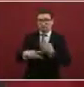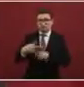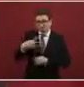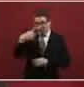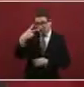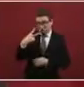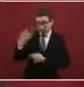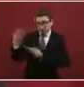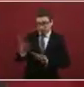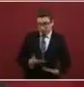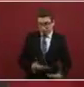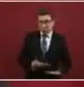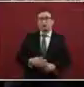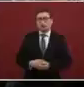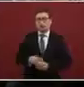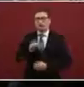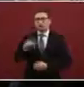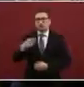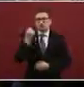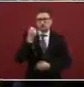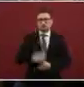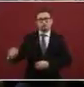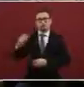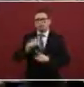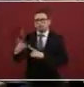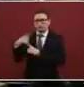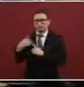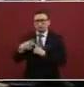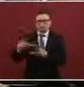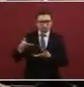su capacidad y esfuerzo al desarrollo y progreso de la nación.